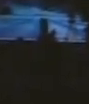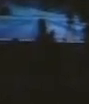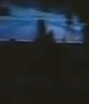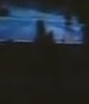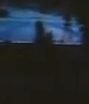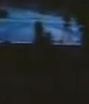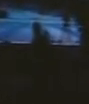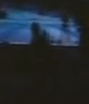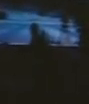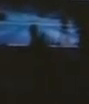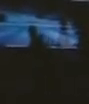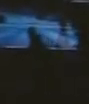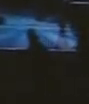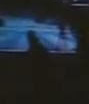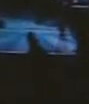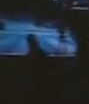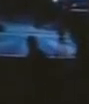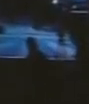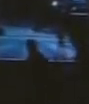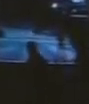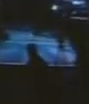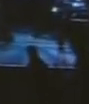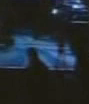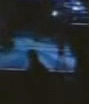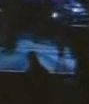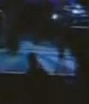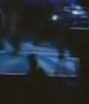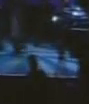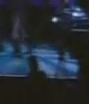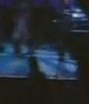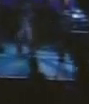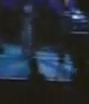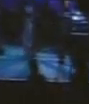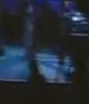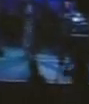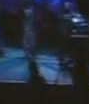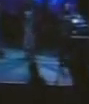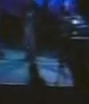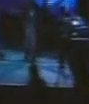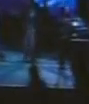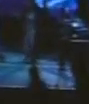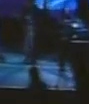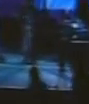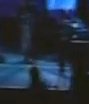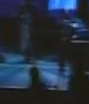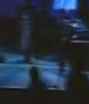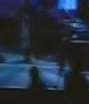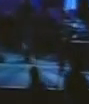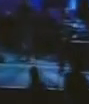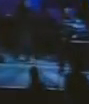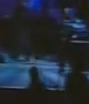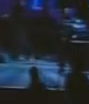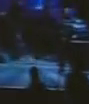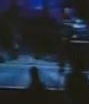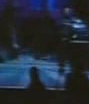los rebotados. Vamos a escuchar ya sus dos temas en concurso y que serán, como les digo, los últimos hasta que en